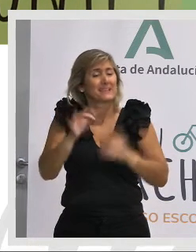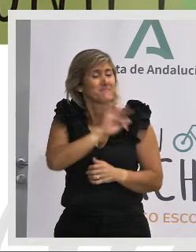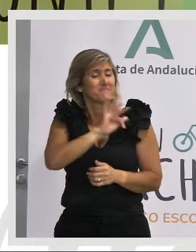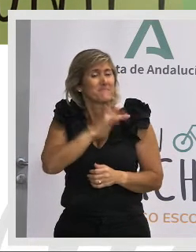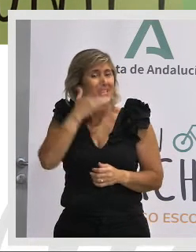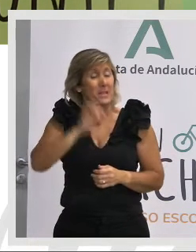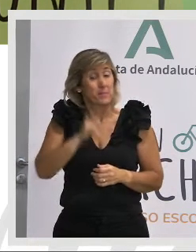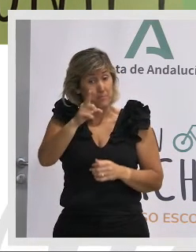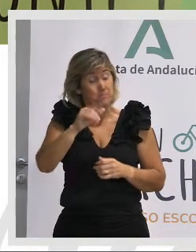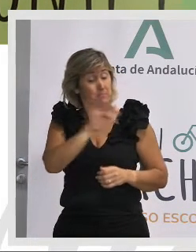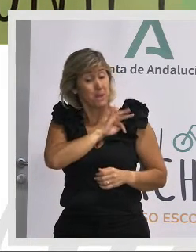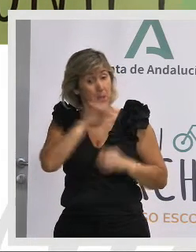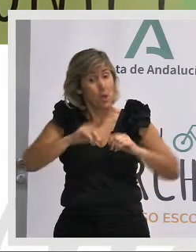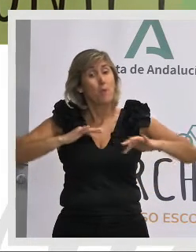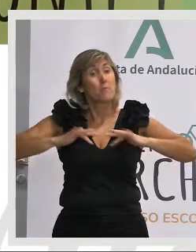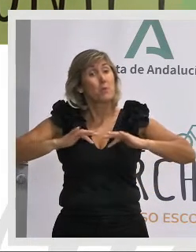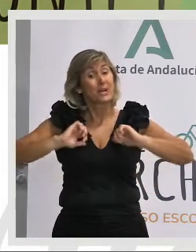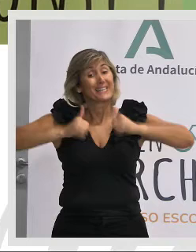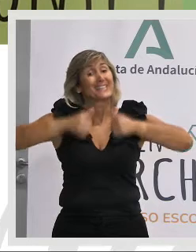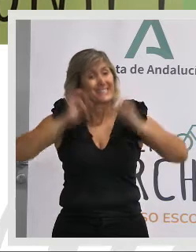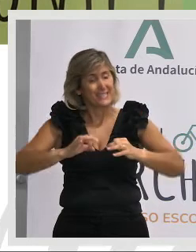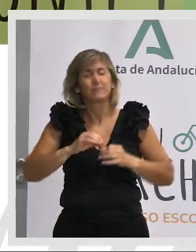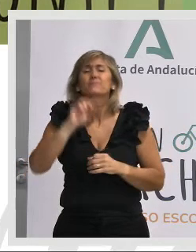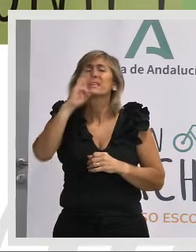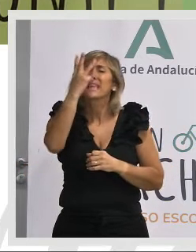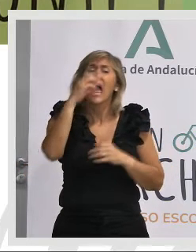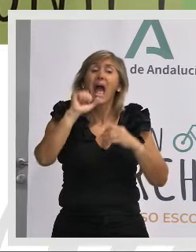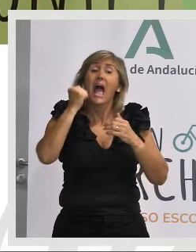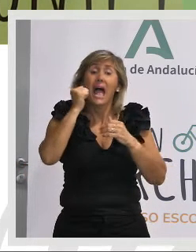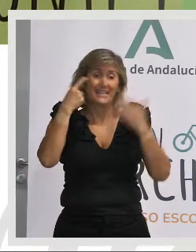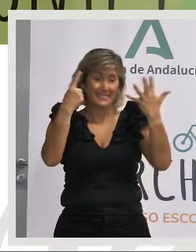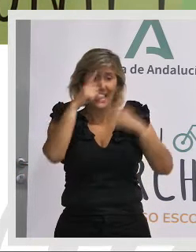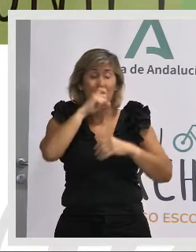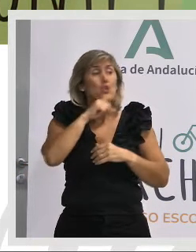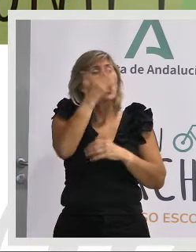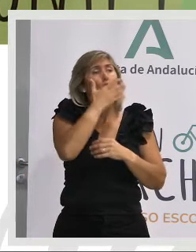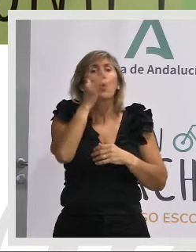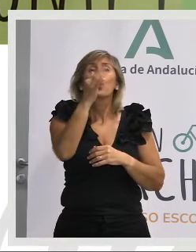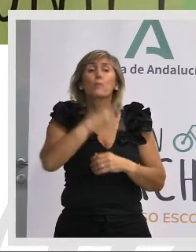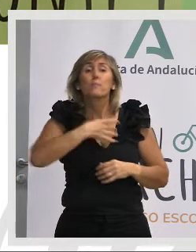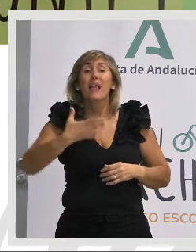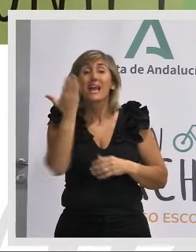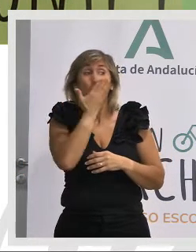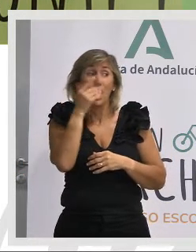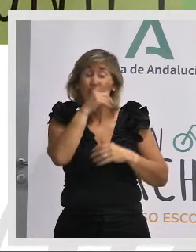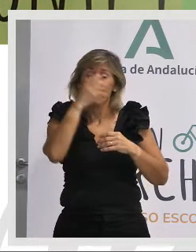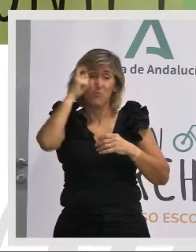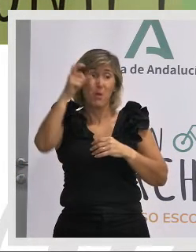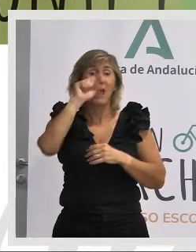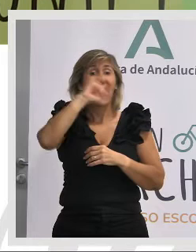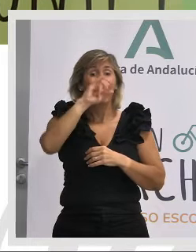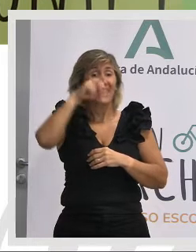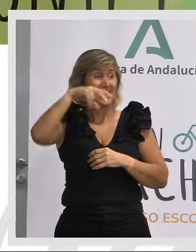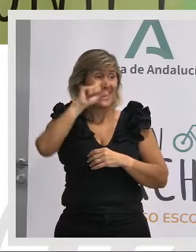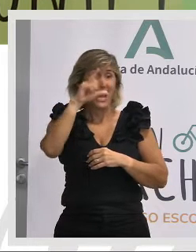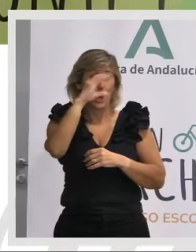Premio Ponte en Marcha en la categoría de 3 a 6 años para el Colegio Cruz Blanca de Aznalcóllar, Sevilla. Es